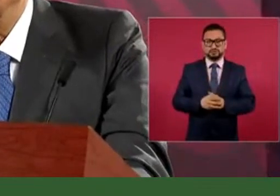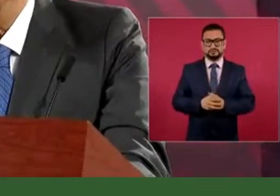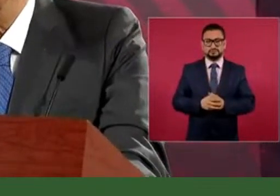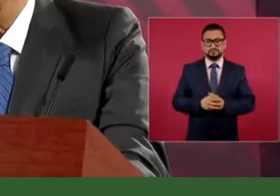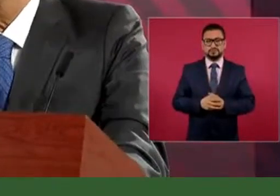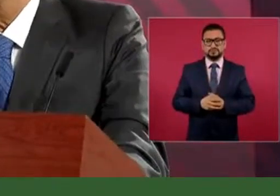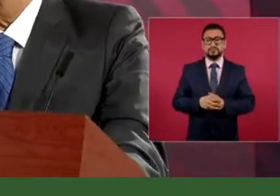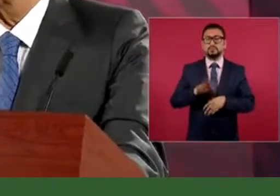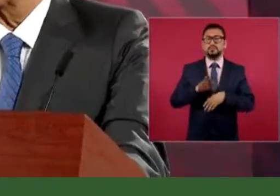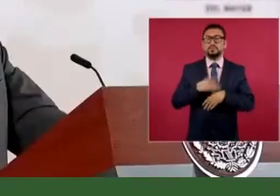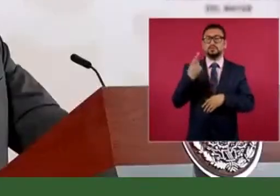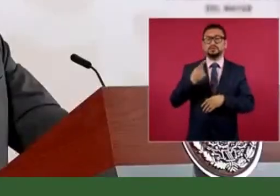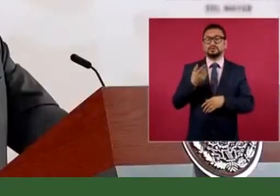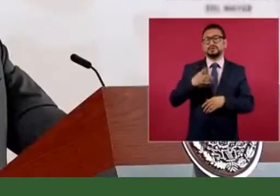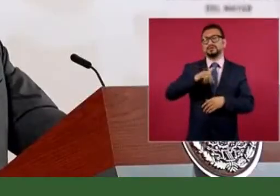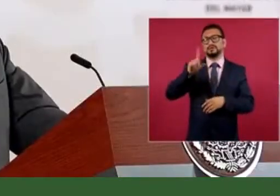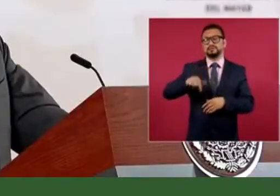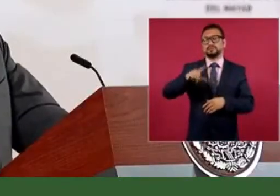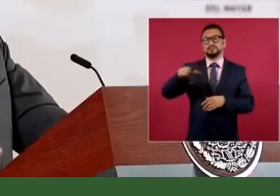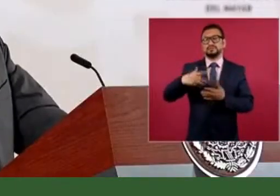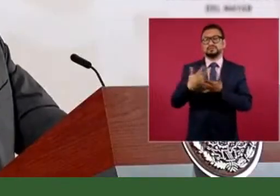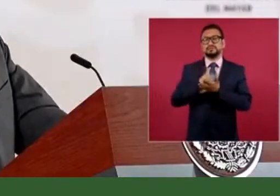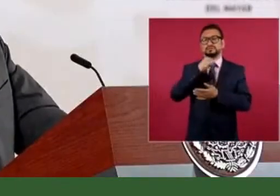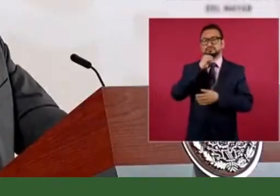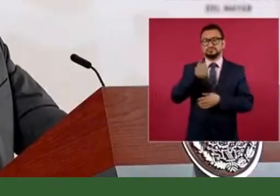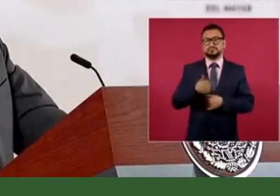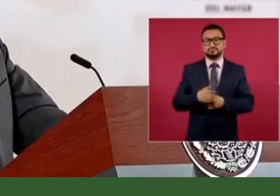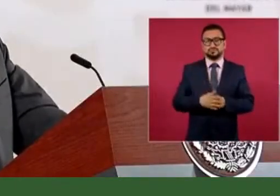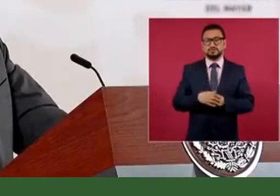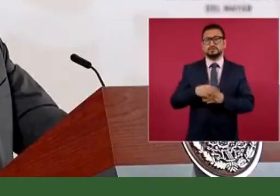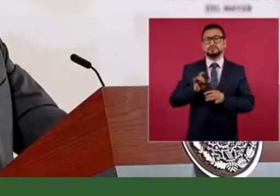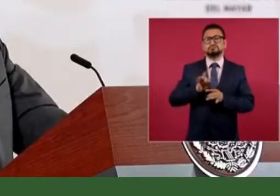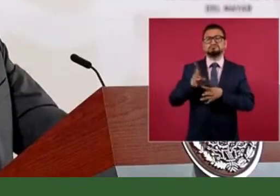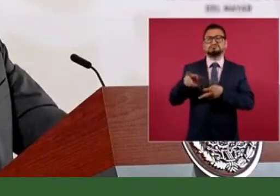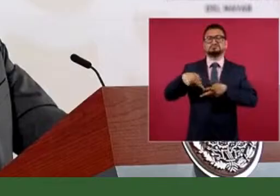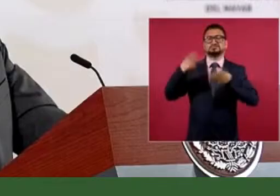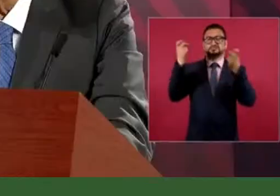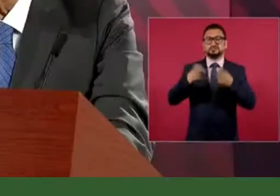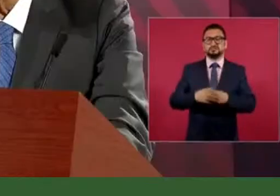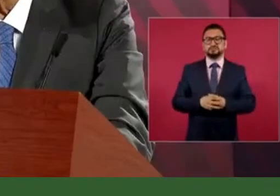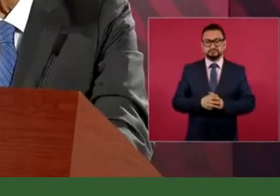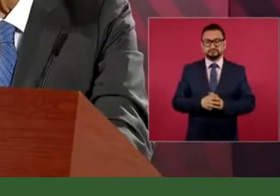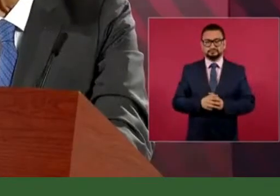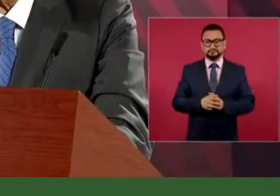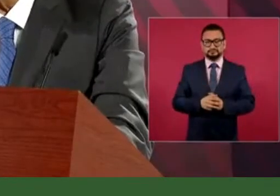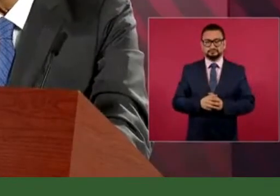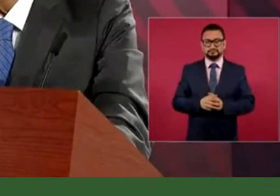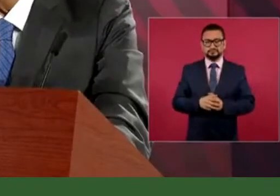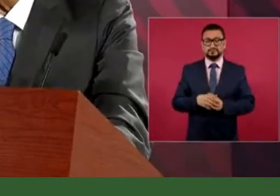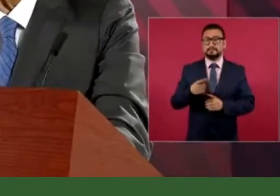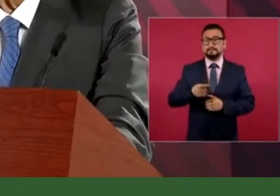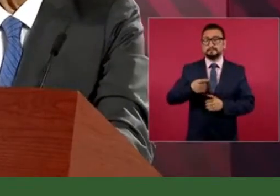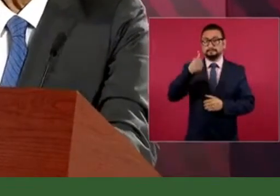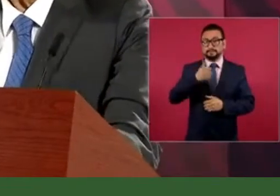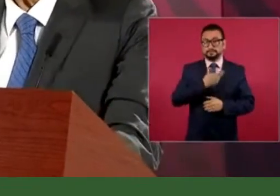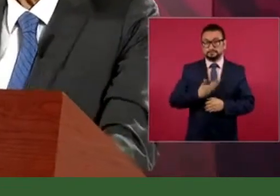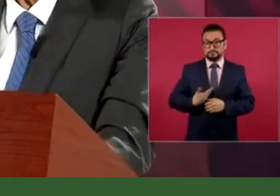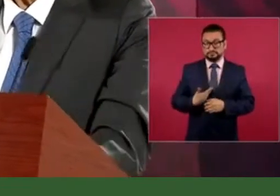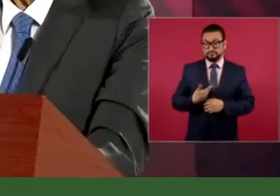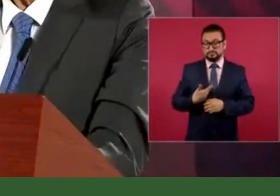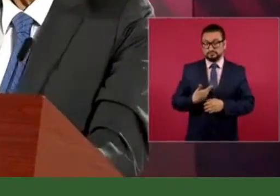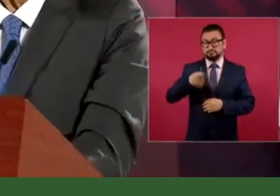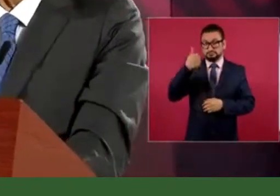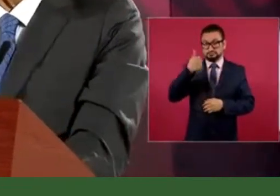porque después no ganó, se robaron la presidencia. Pero la primera vez,